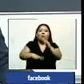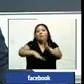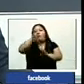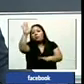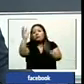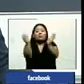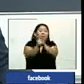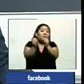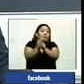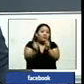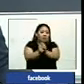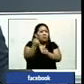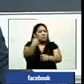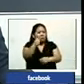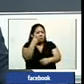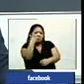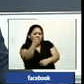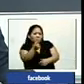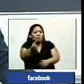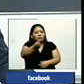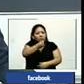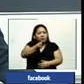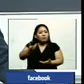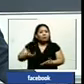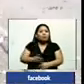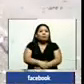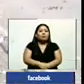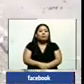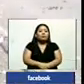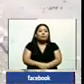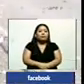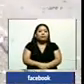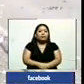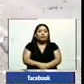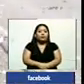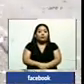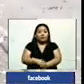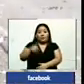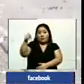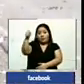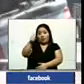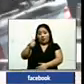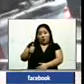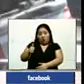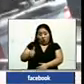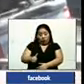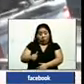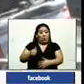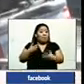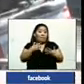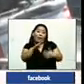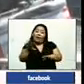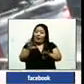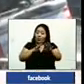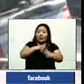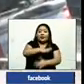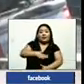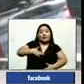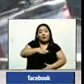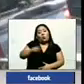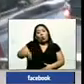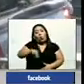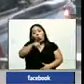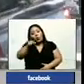de muertes. Presta atención a los siguientes datos. En agosto, lo que para la mayoría fue diversión, para otros se